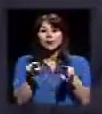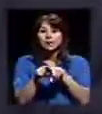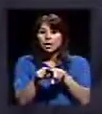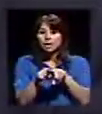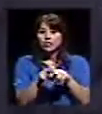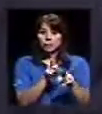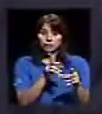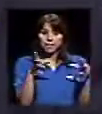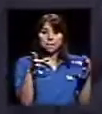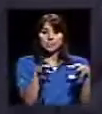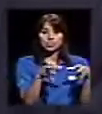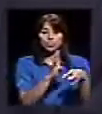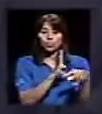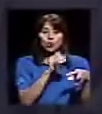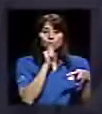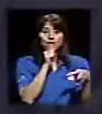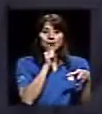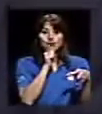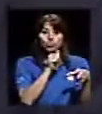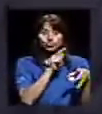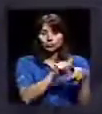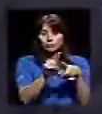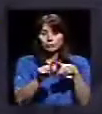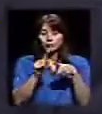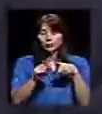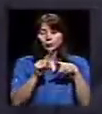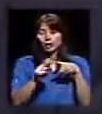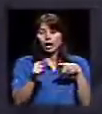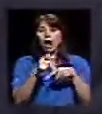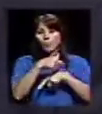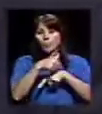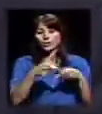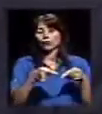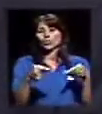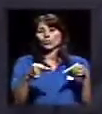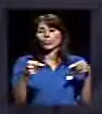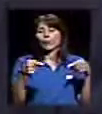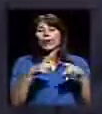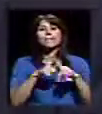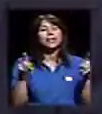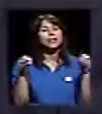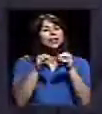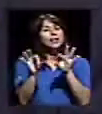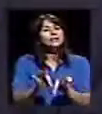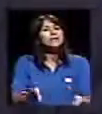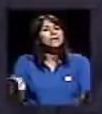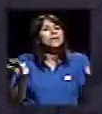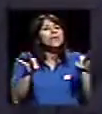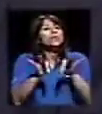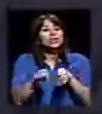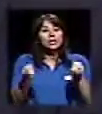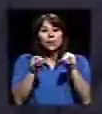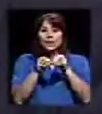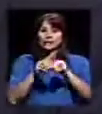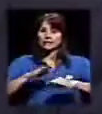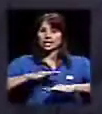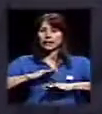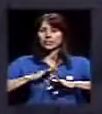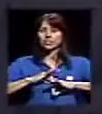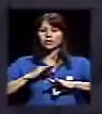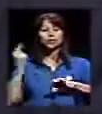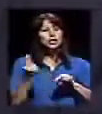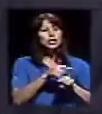medianos, pequeños, pero lo más importante, creo yo, y satisfactorio, es que ante todo ha prevalecido la